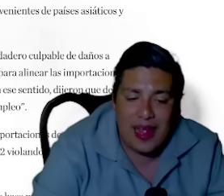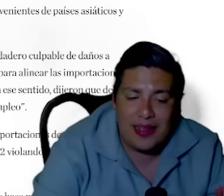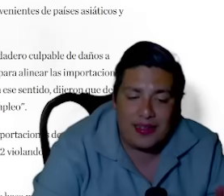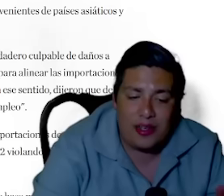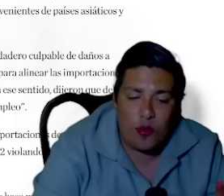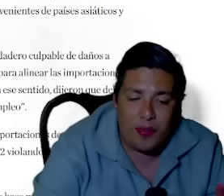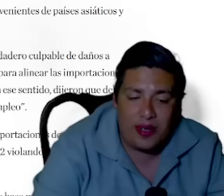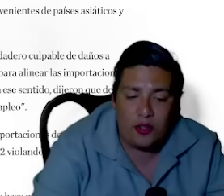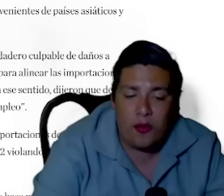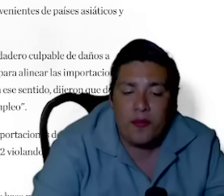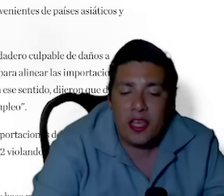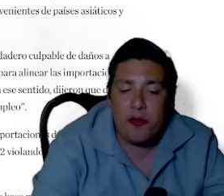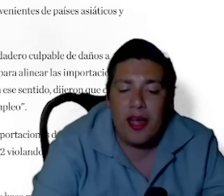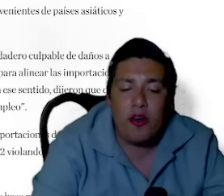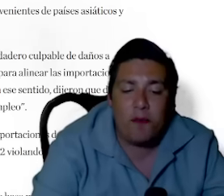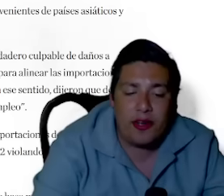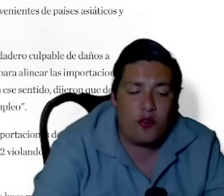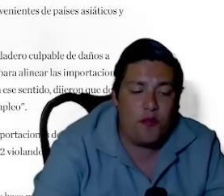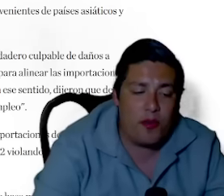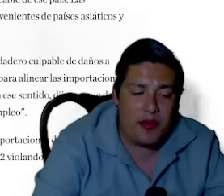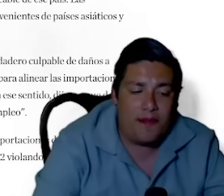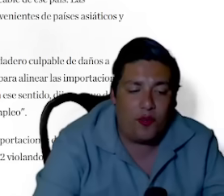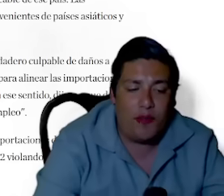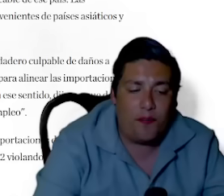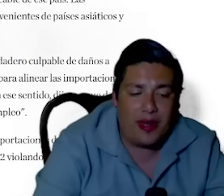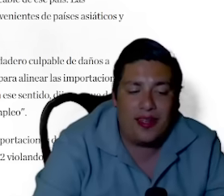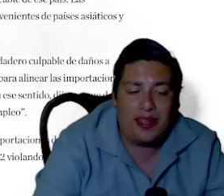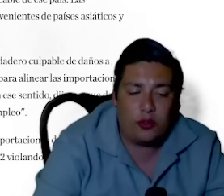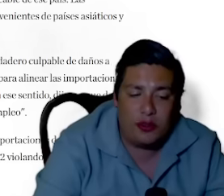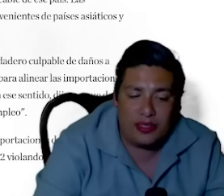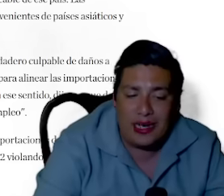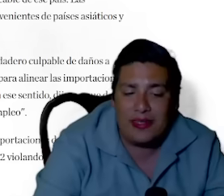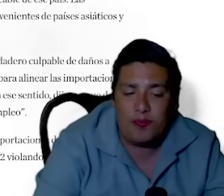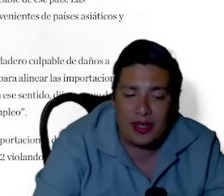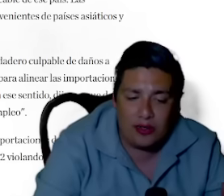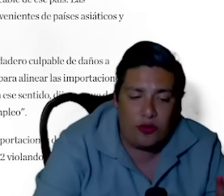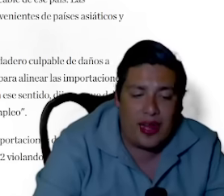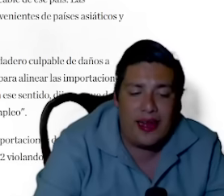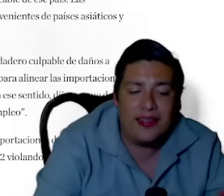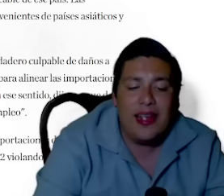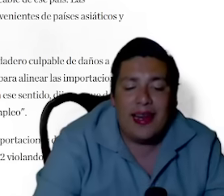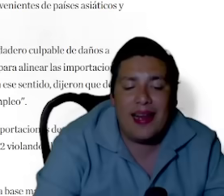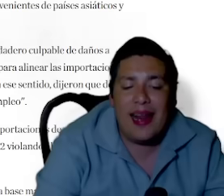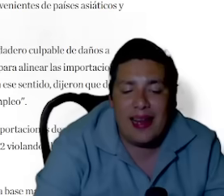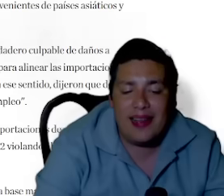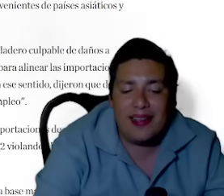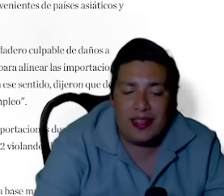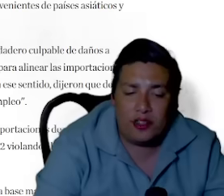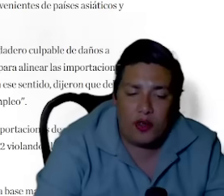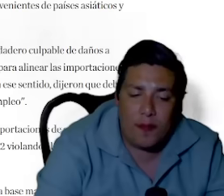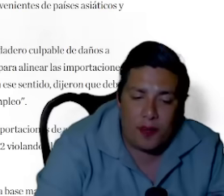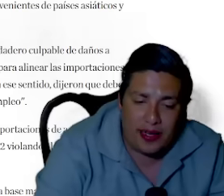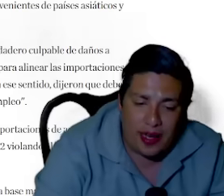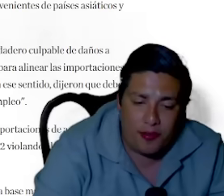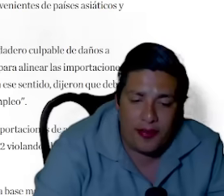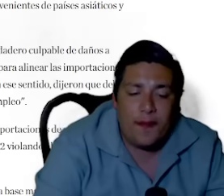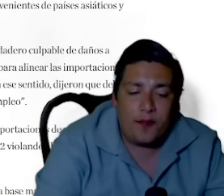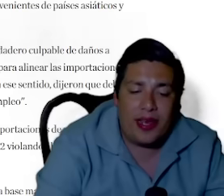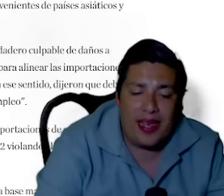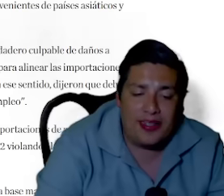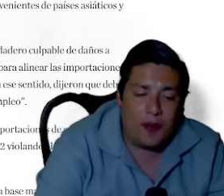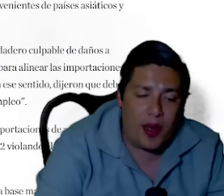condiciones leales de comercio y bajo el pleno cumplimiento de prácticas comerciales internacionales y la legislación